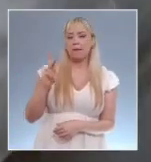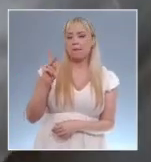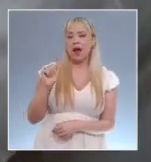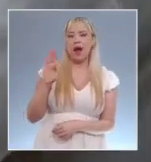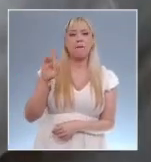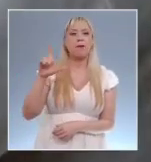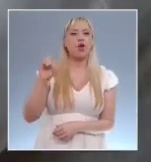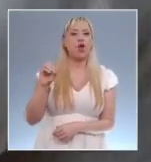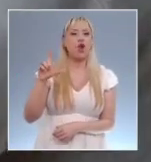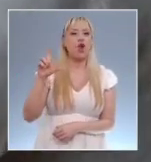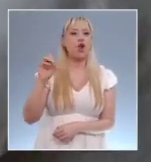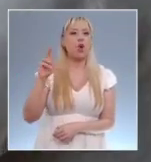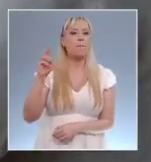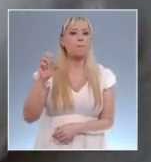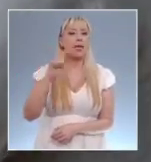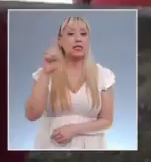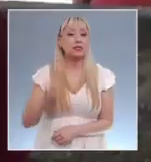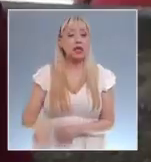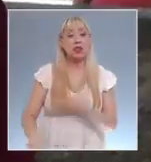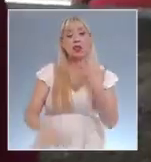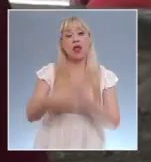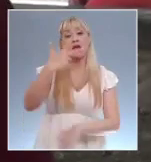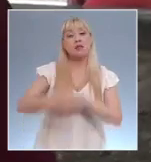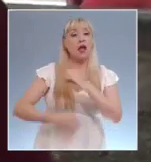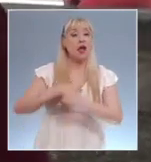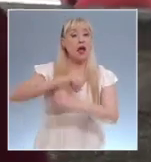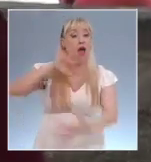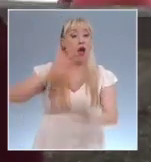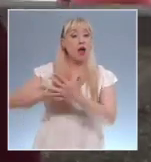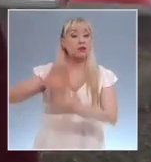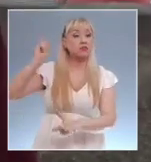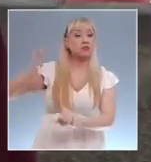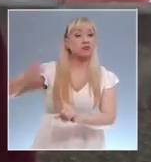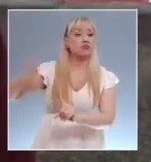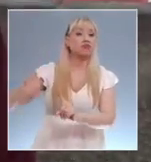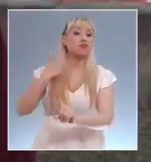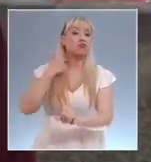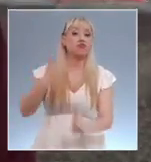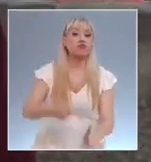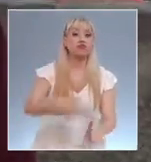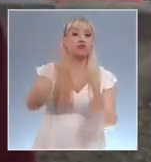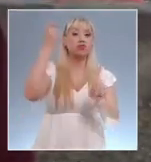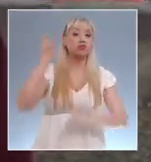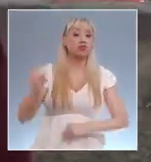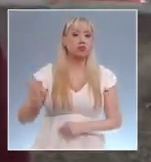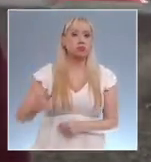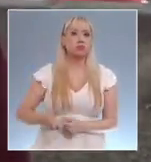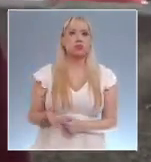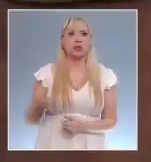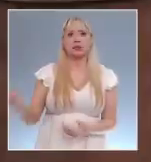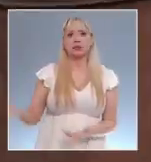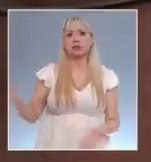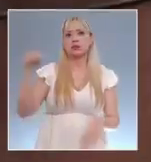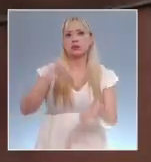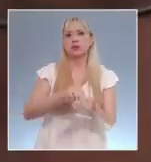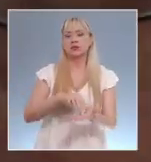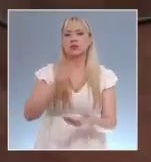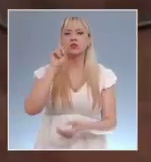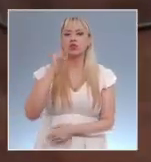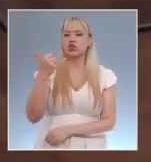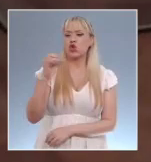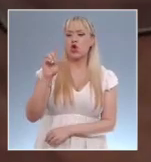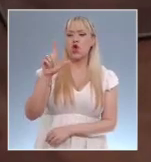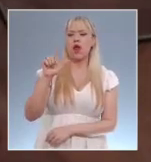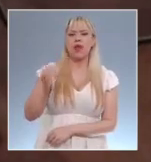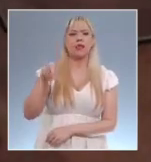13 años en prisión acusado de homicidio. En el evento participó la defensora Yolanda Pérez Cruz, quien explicó que su esposo Pablo